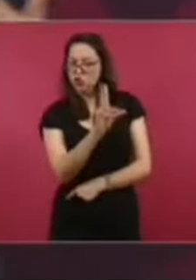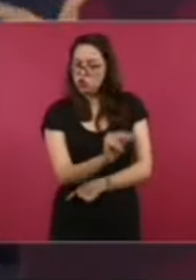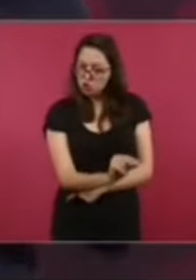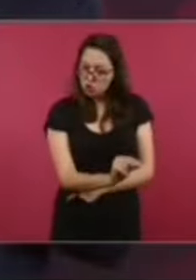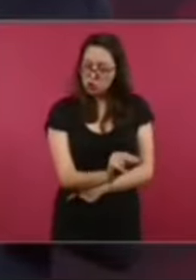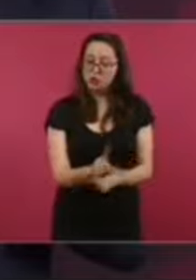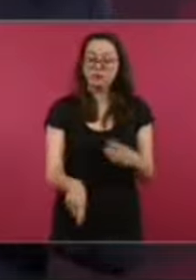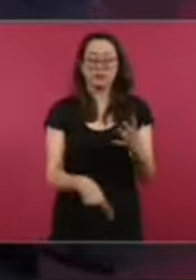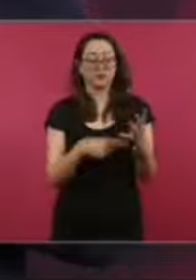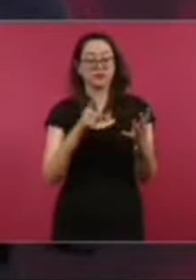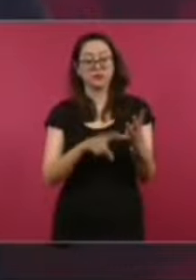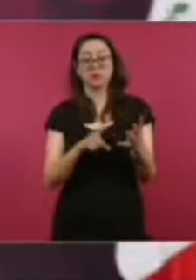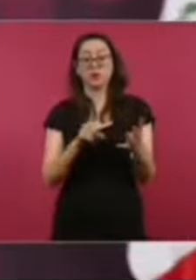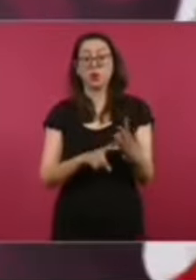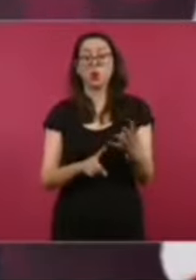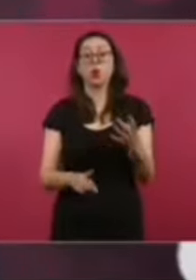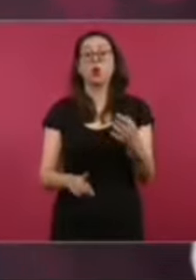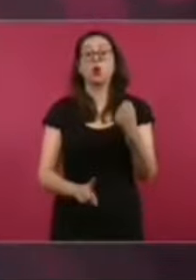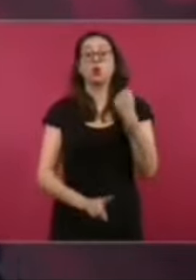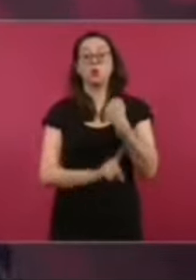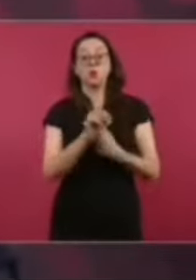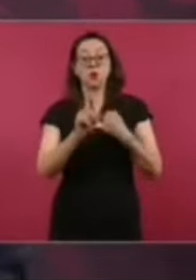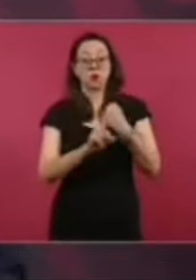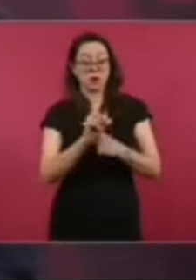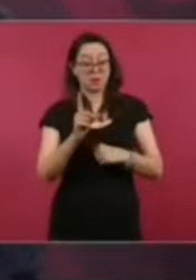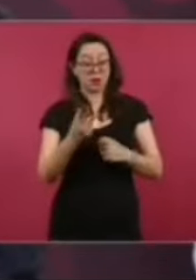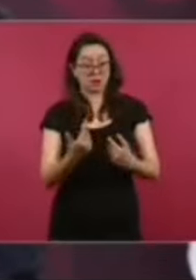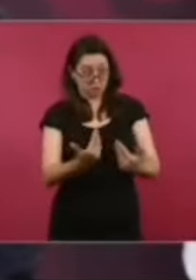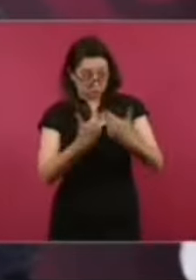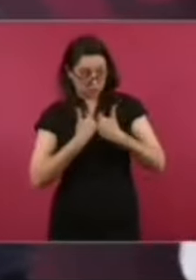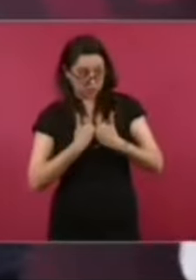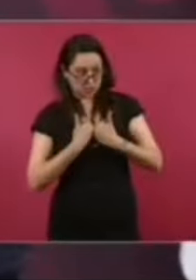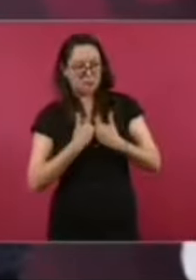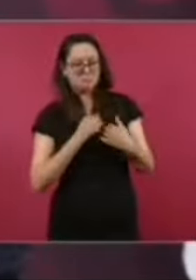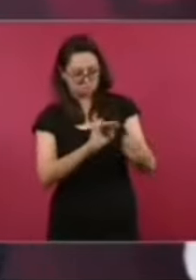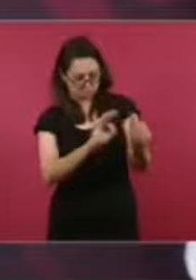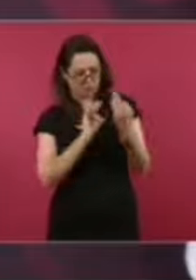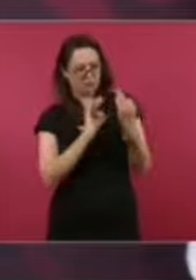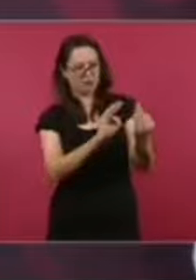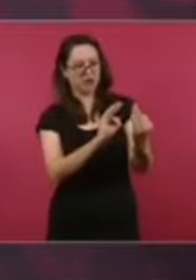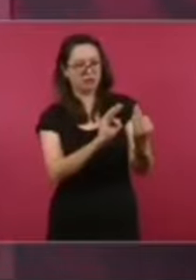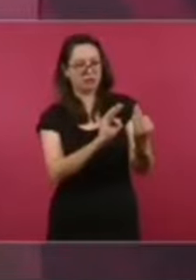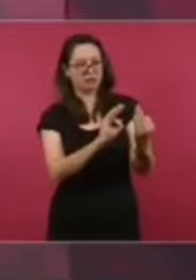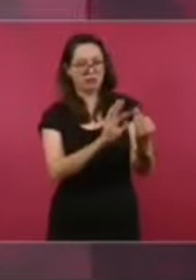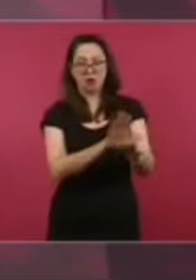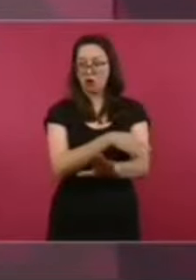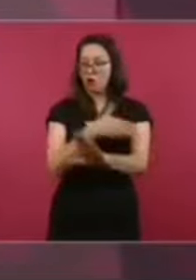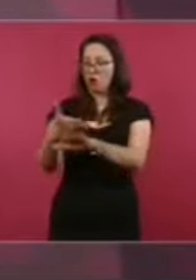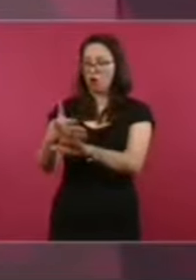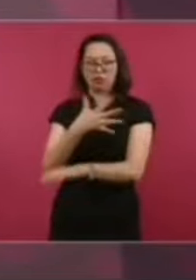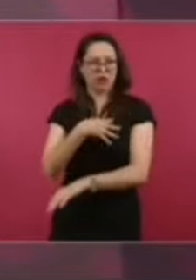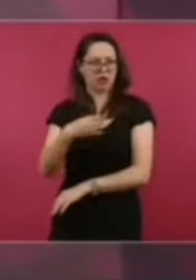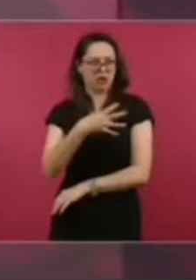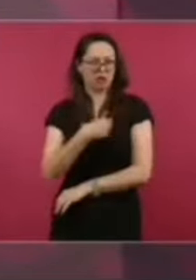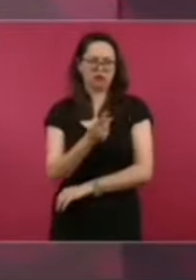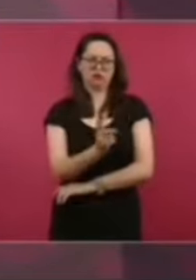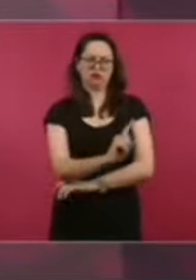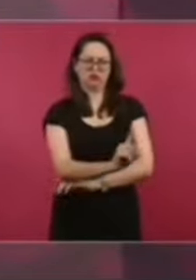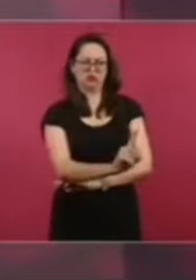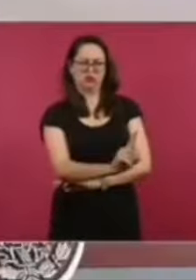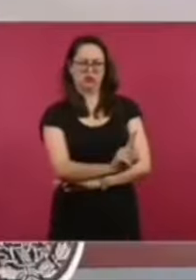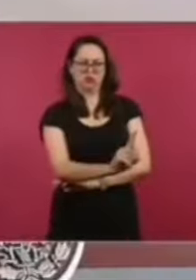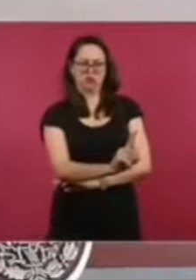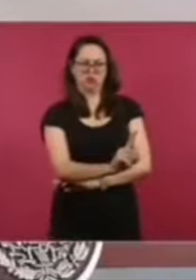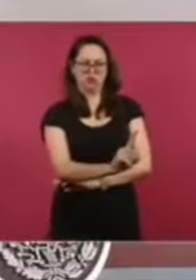un problema conmigo, pues que sea conmigo, no con mis hijos. Ahora,